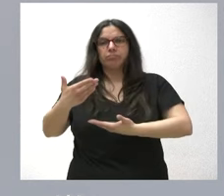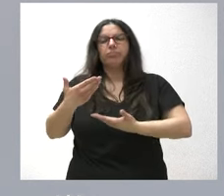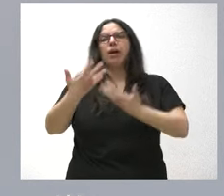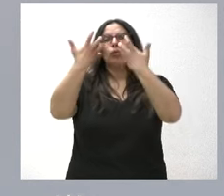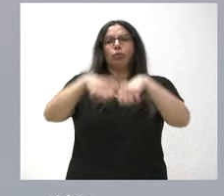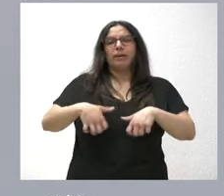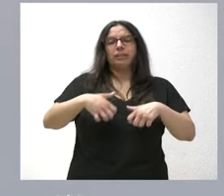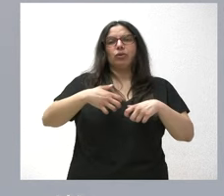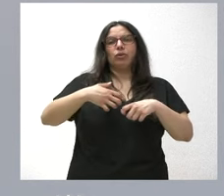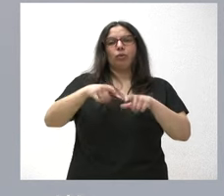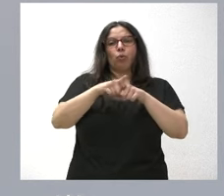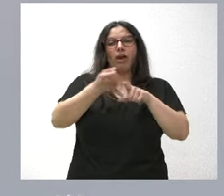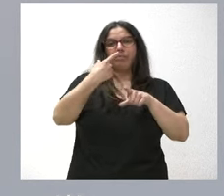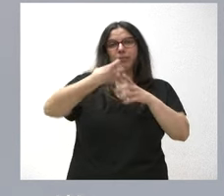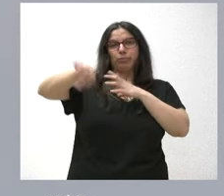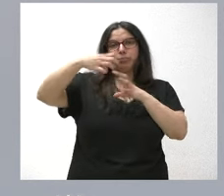son